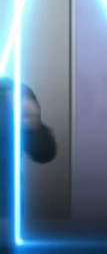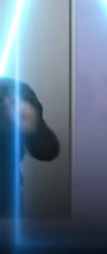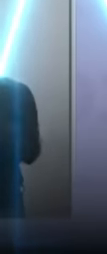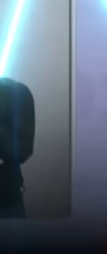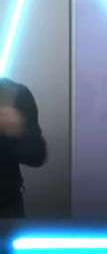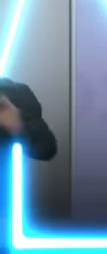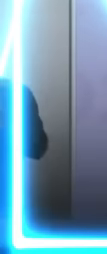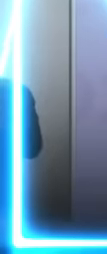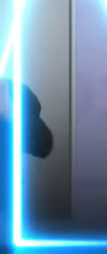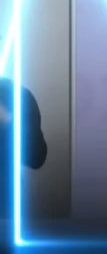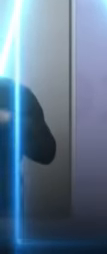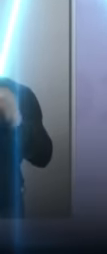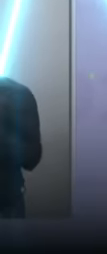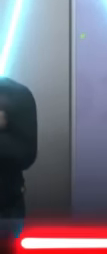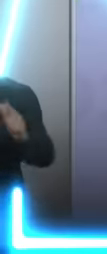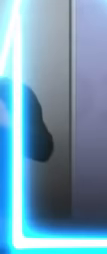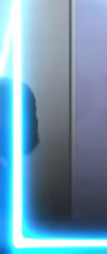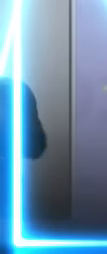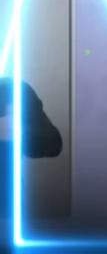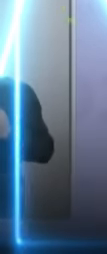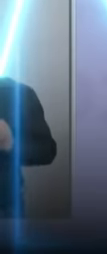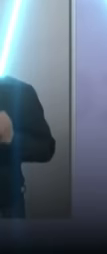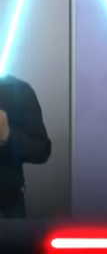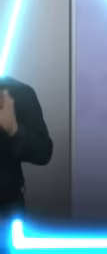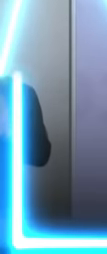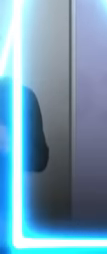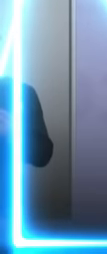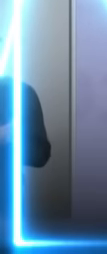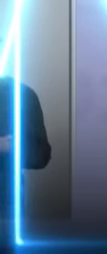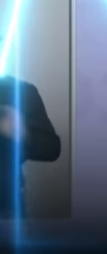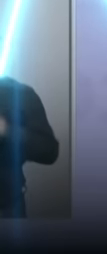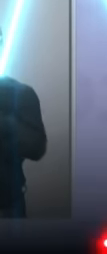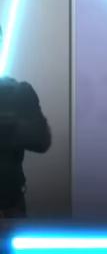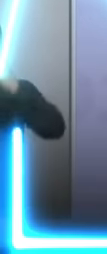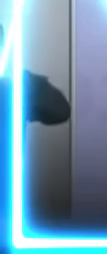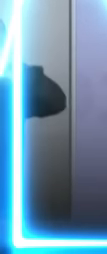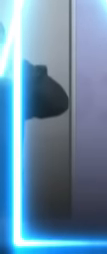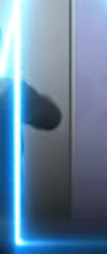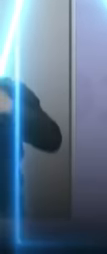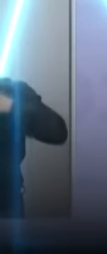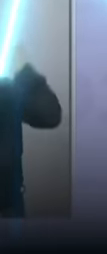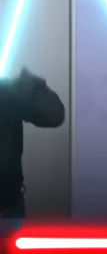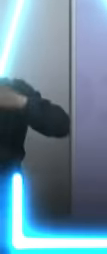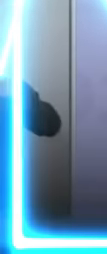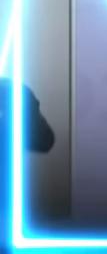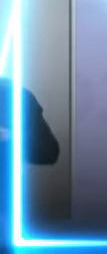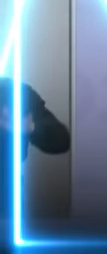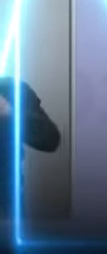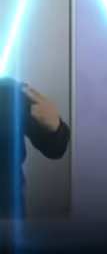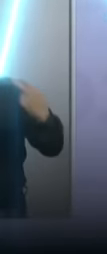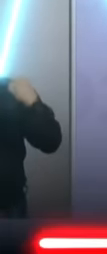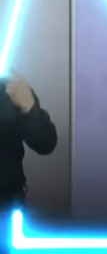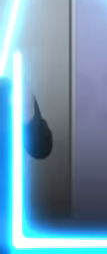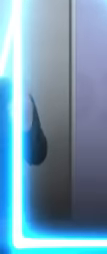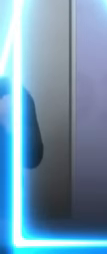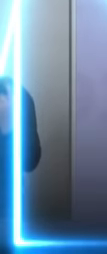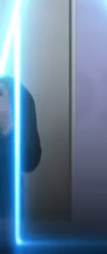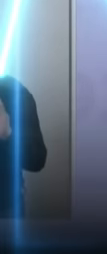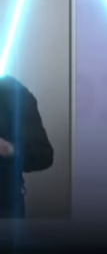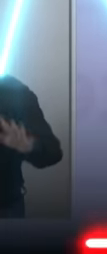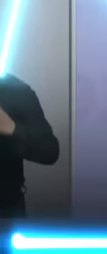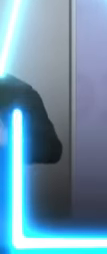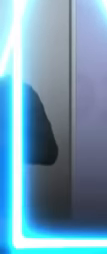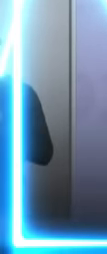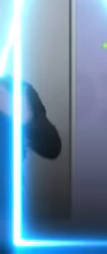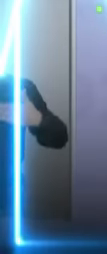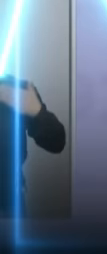libremente de su futuro. Nuestro momento ha llegado, lo puedo percibir en las miradas llenas de alegría y de esperanza de estos compañeros que están